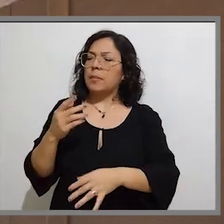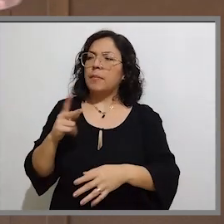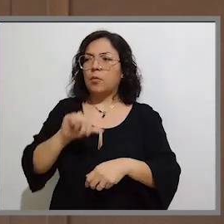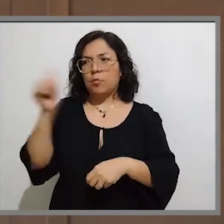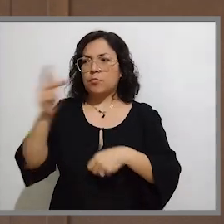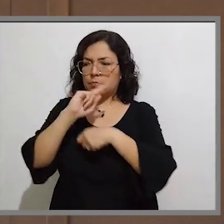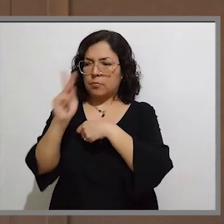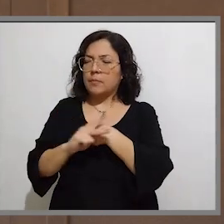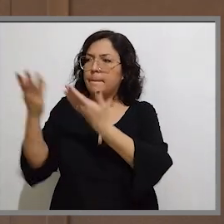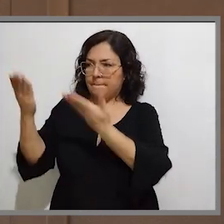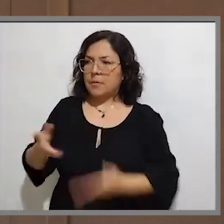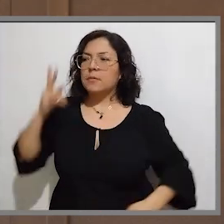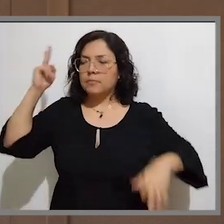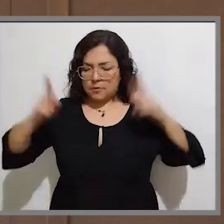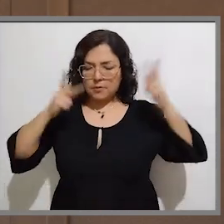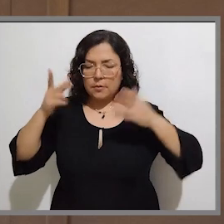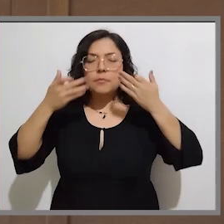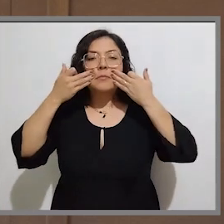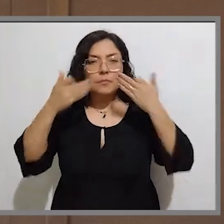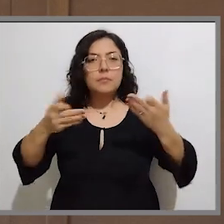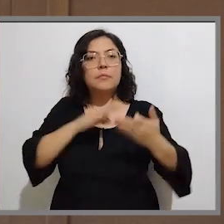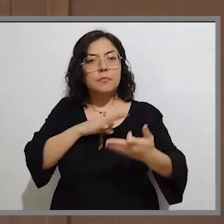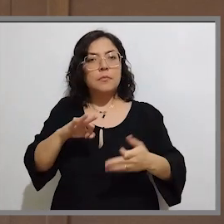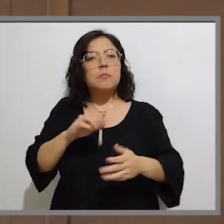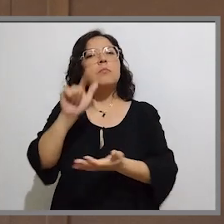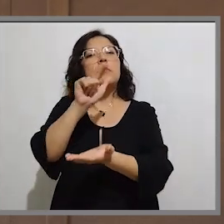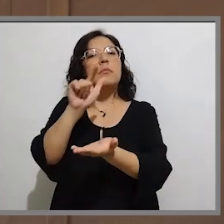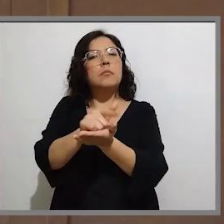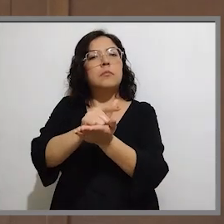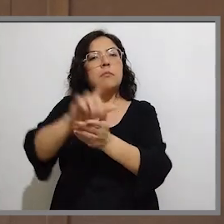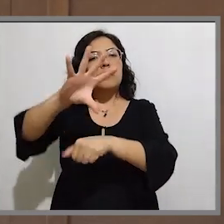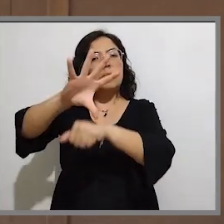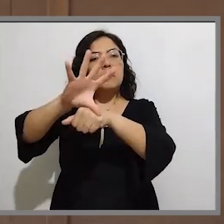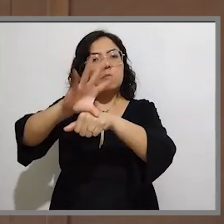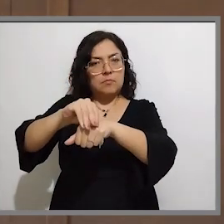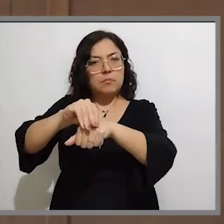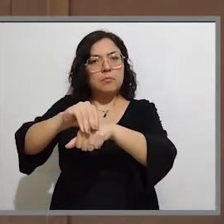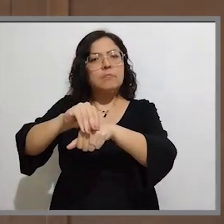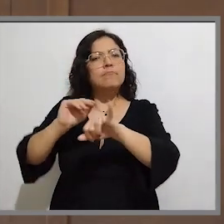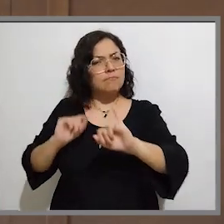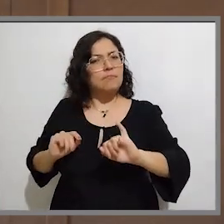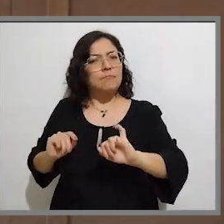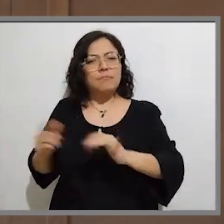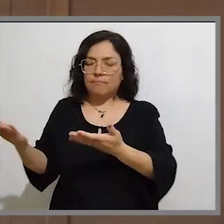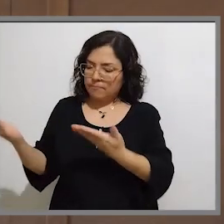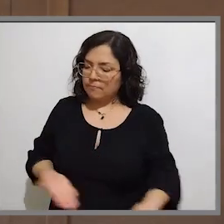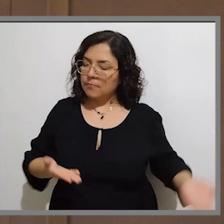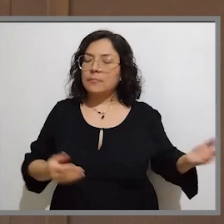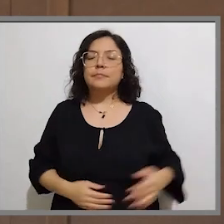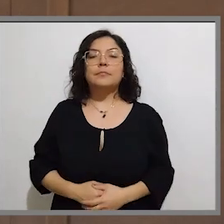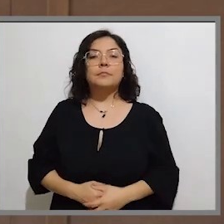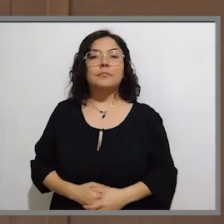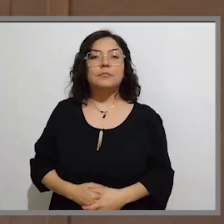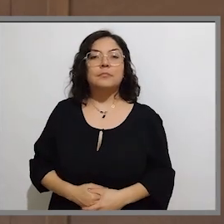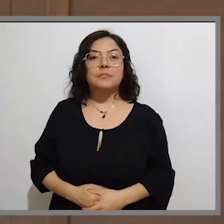la teníamos, como se referencia en el libro, pero de legalizarle en su formato, de darle cuerpo, de darle normatividad